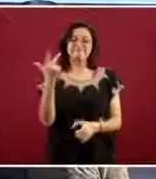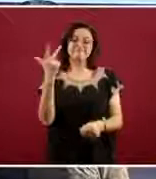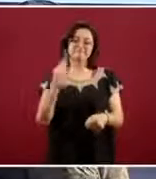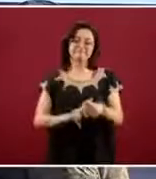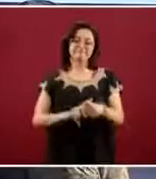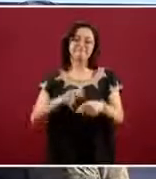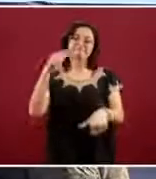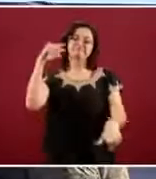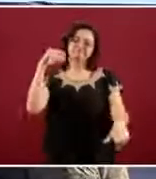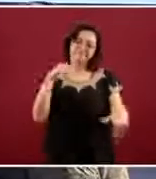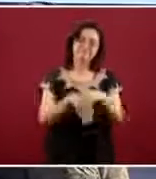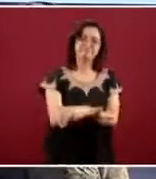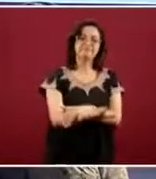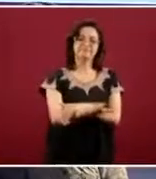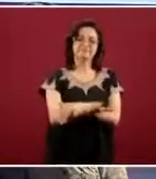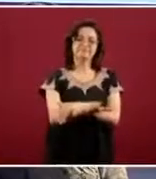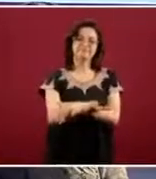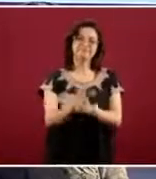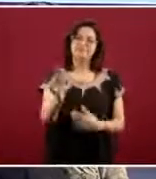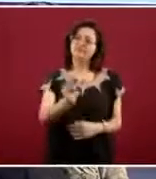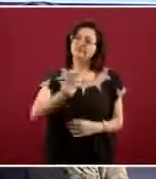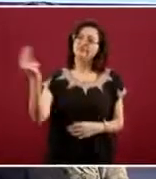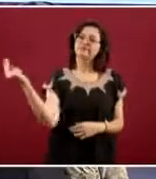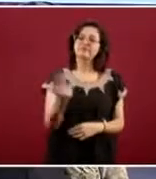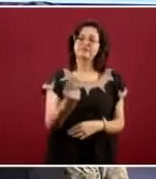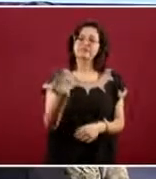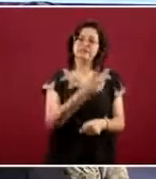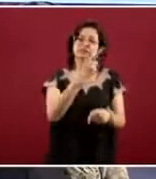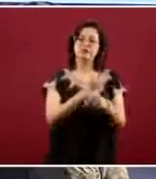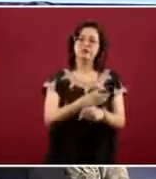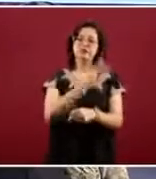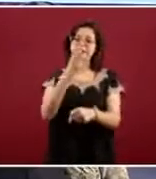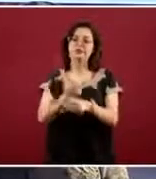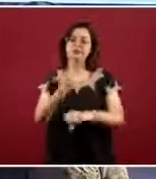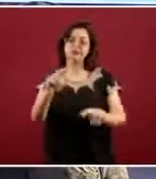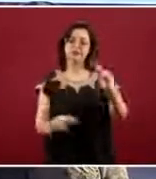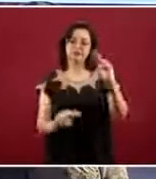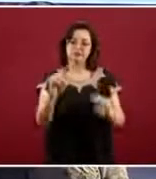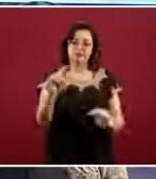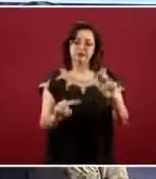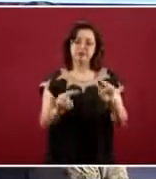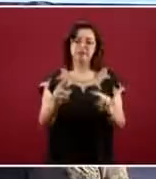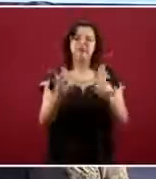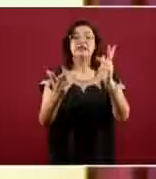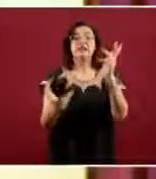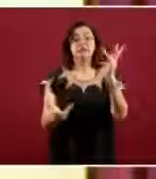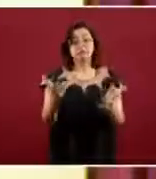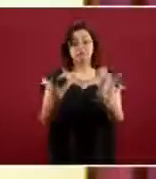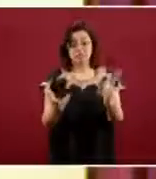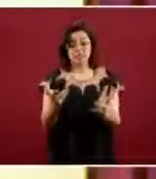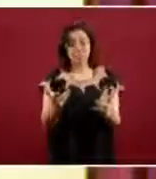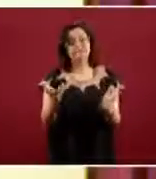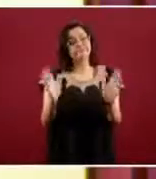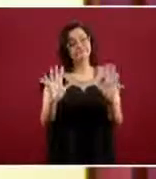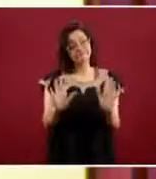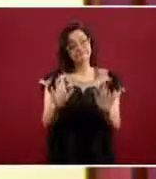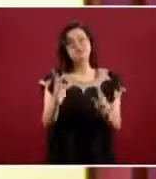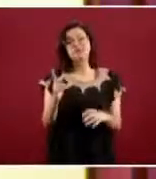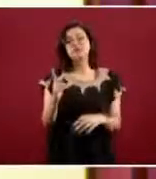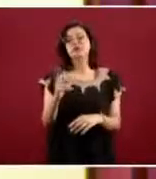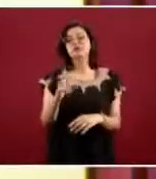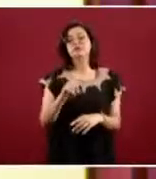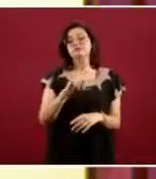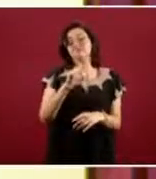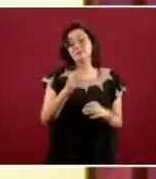a demandar atención médica en segundo o tercer nivel, es decir, en una unidad hospitalaria, y de